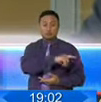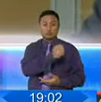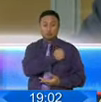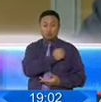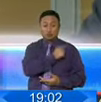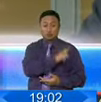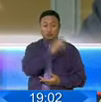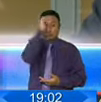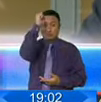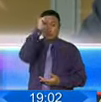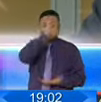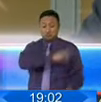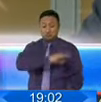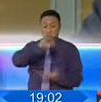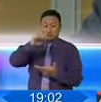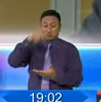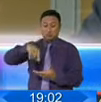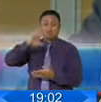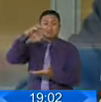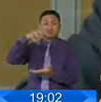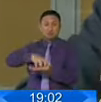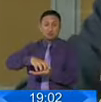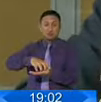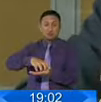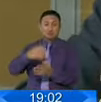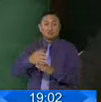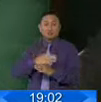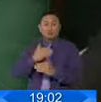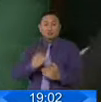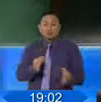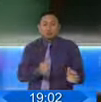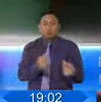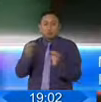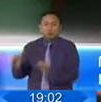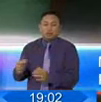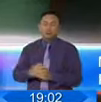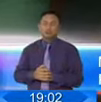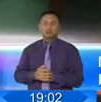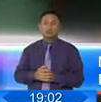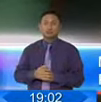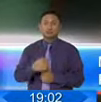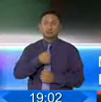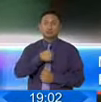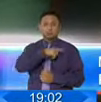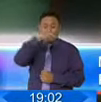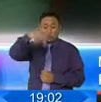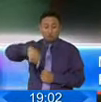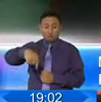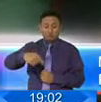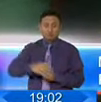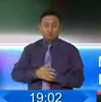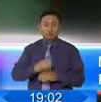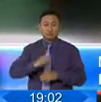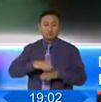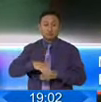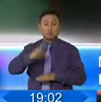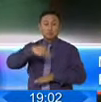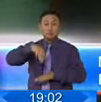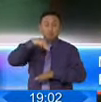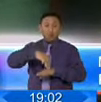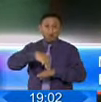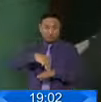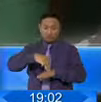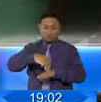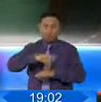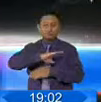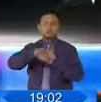estas entidades históricas en el Estado fue postergada. Entonces yo estoy aquí, no solamente por la provincia de Manabí, sino